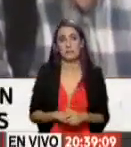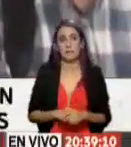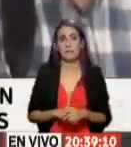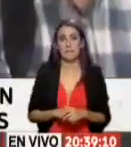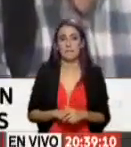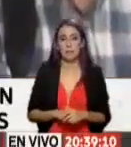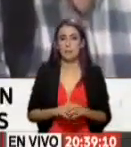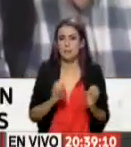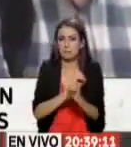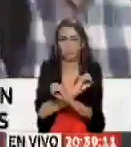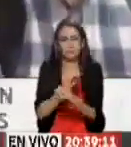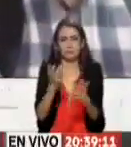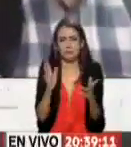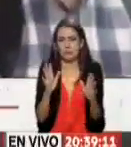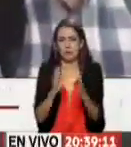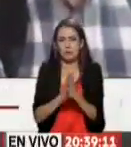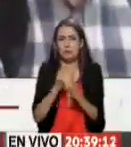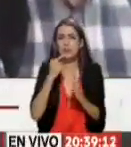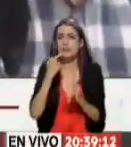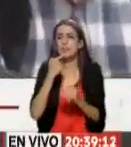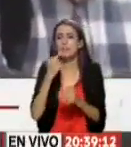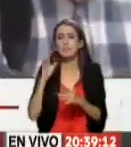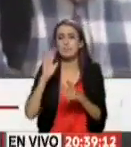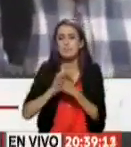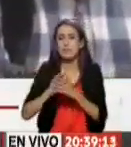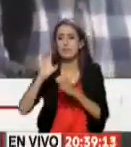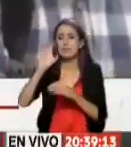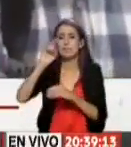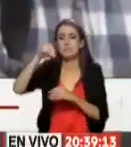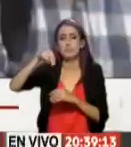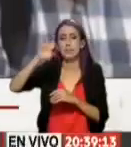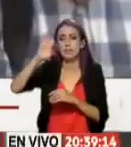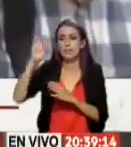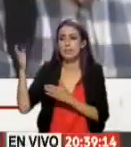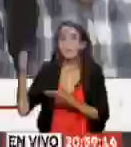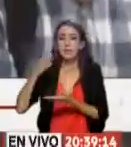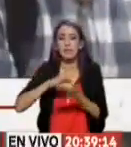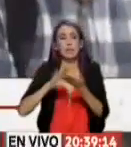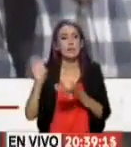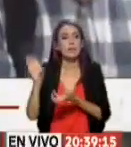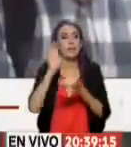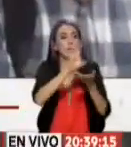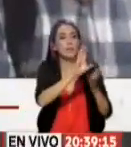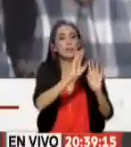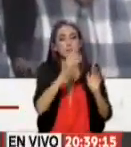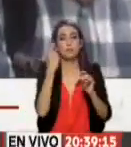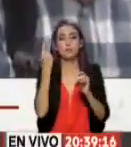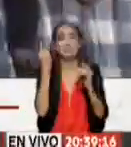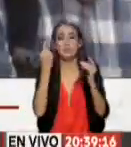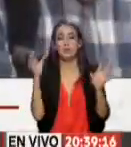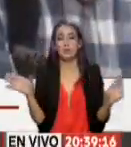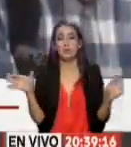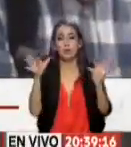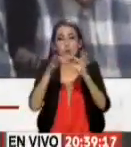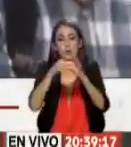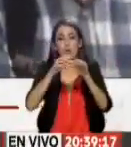momento se piensa el país deshacer de sus activos. Lo único que se concesionaría sería la administración de